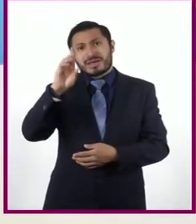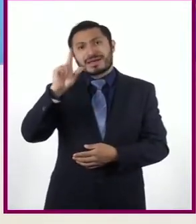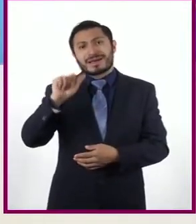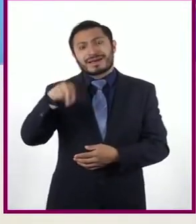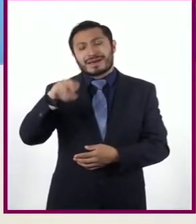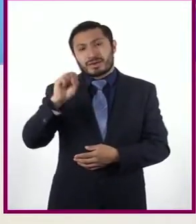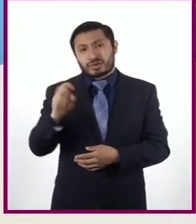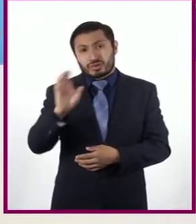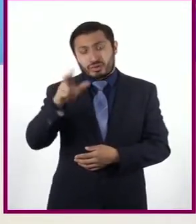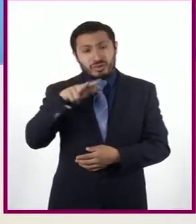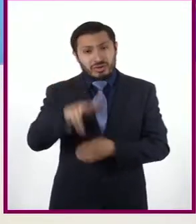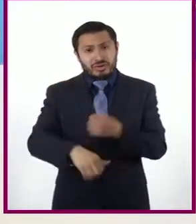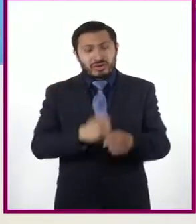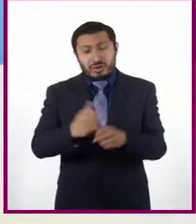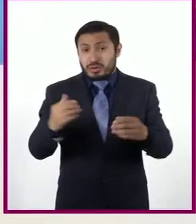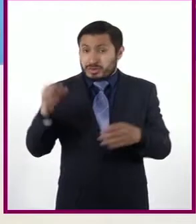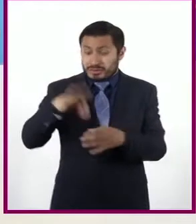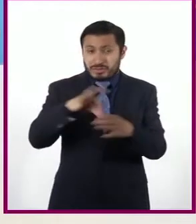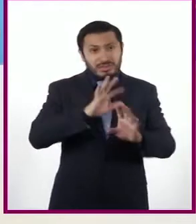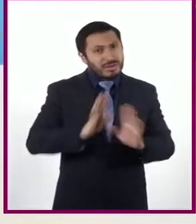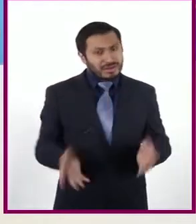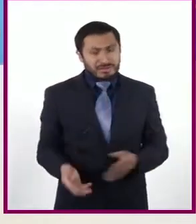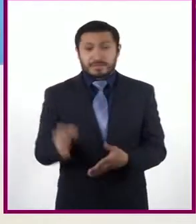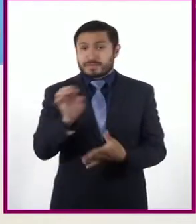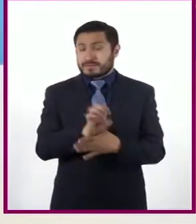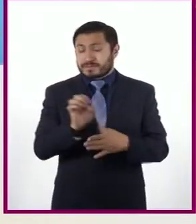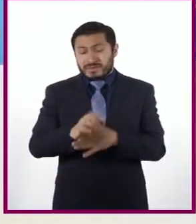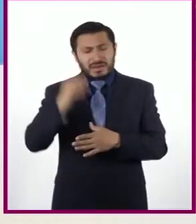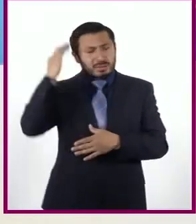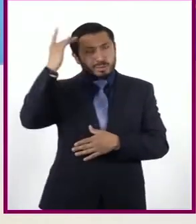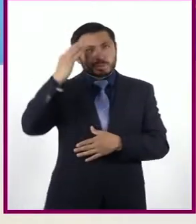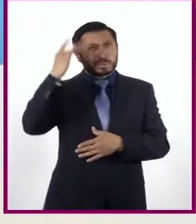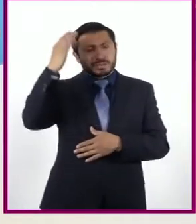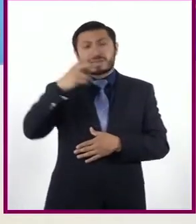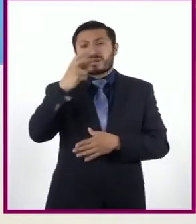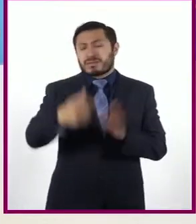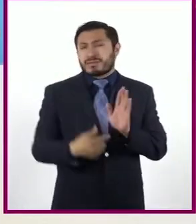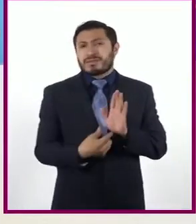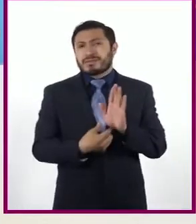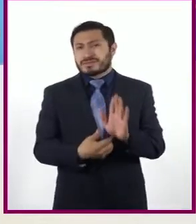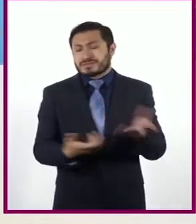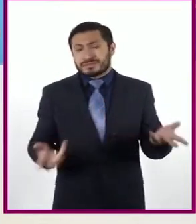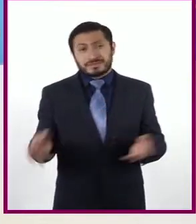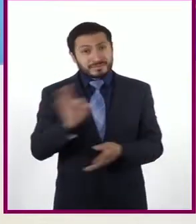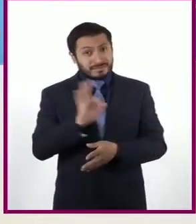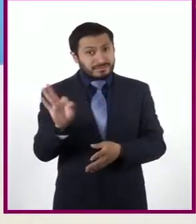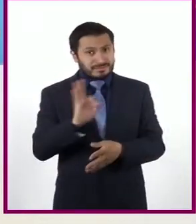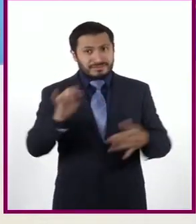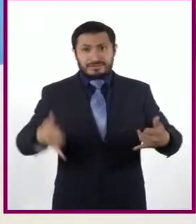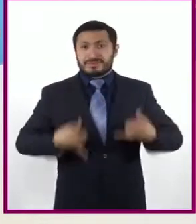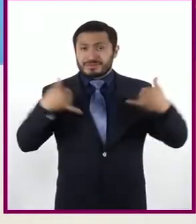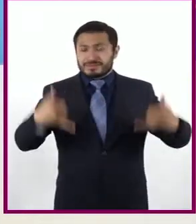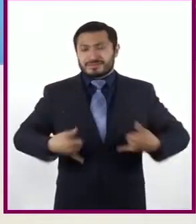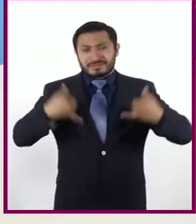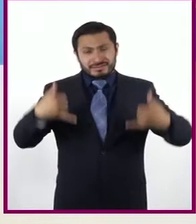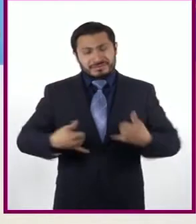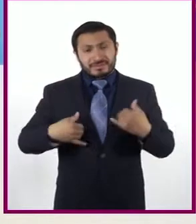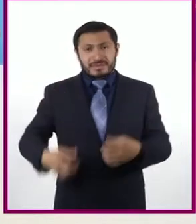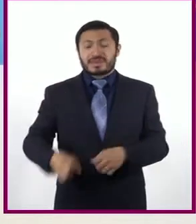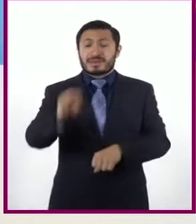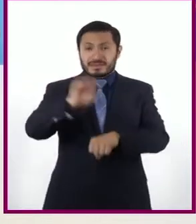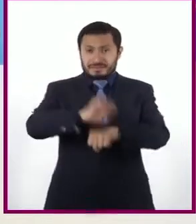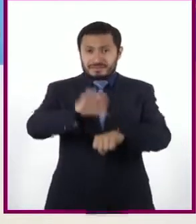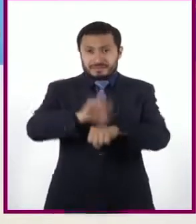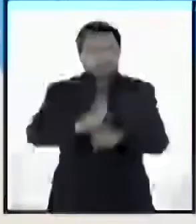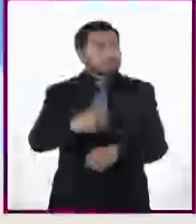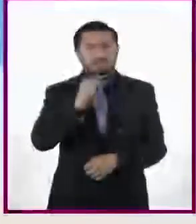podemos votar. Quizá valdría la pena reflexionar sobre lo siguiente. Si los adolescentes que cursan la secundaria no